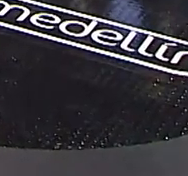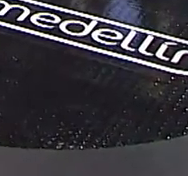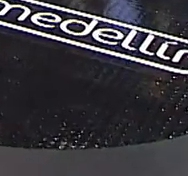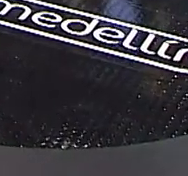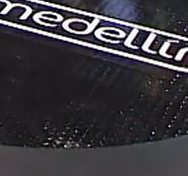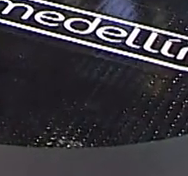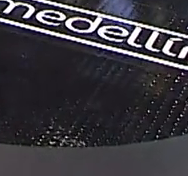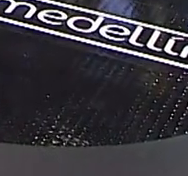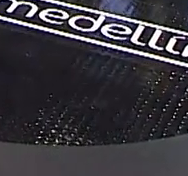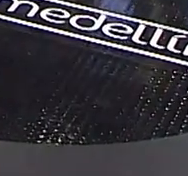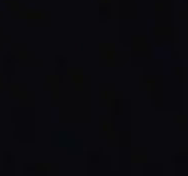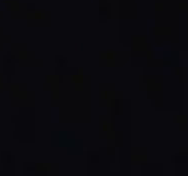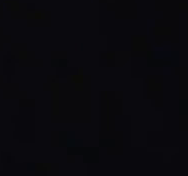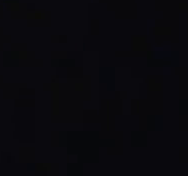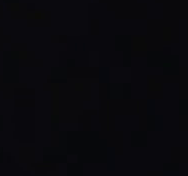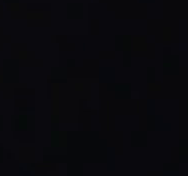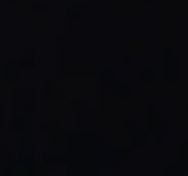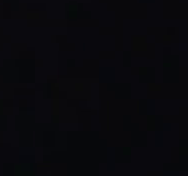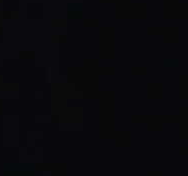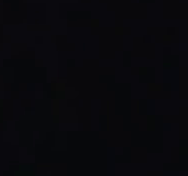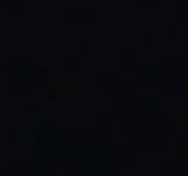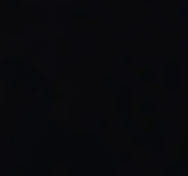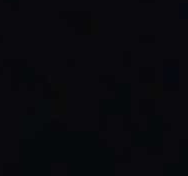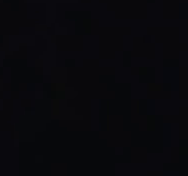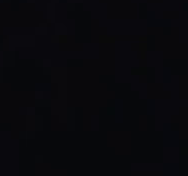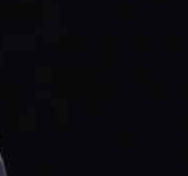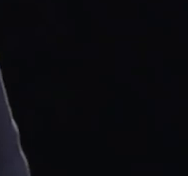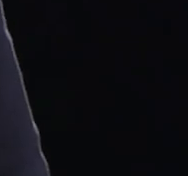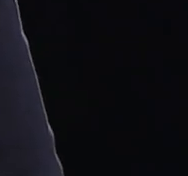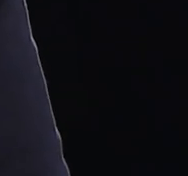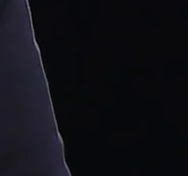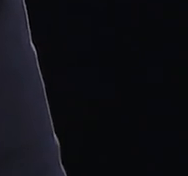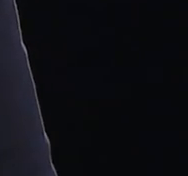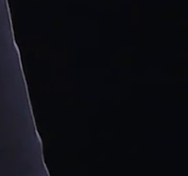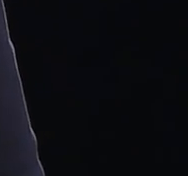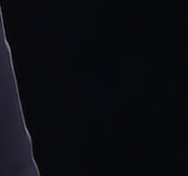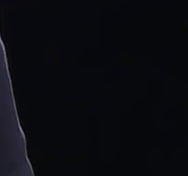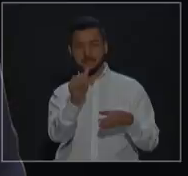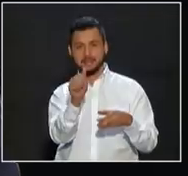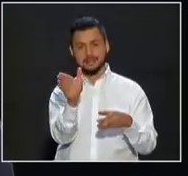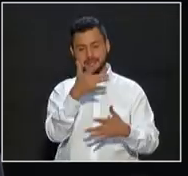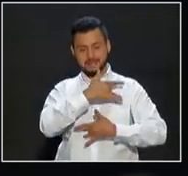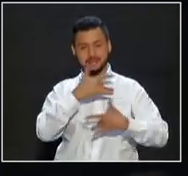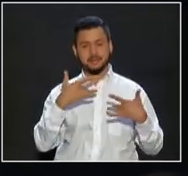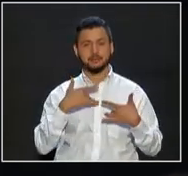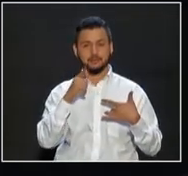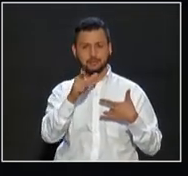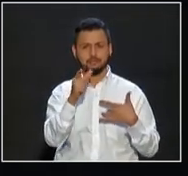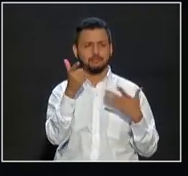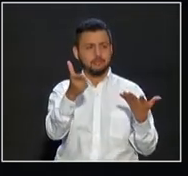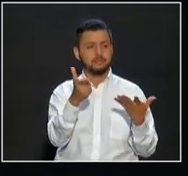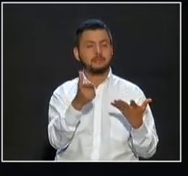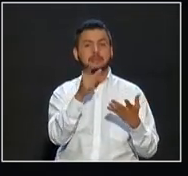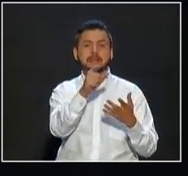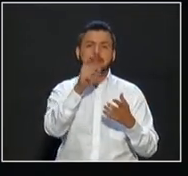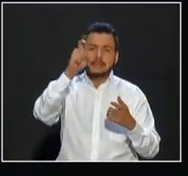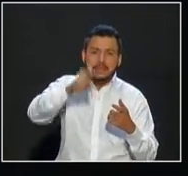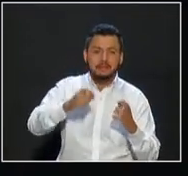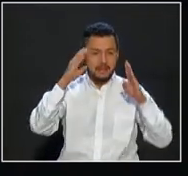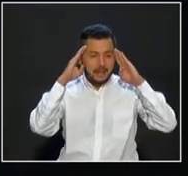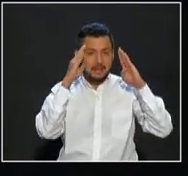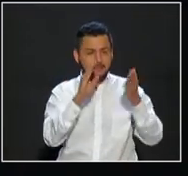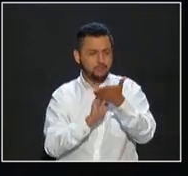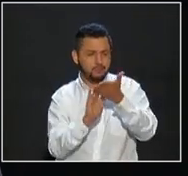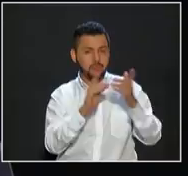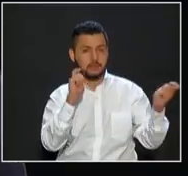creo que sabía salud si no se toman decisiones rápidamente puede terminar siendo un gran hueco para las finanzas del departamento un segundo seguro social o para